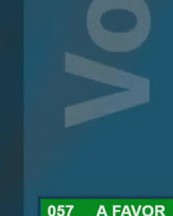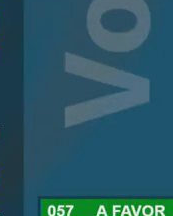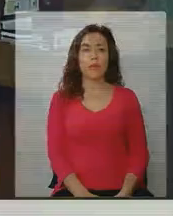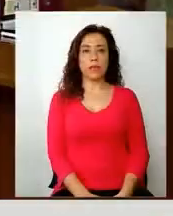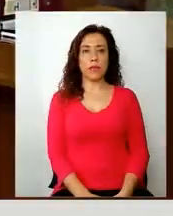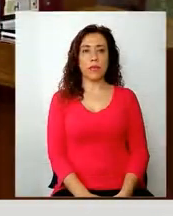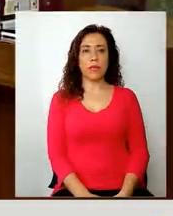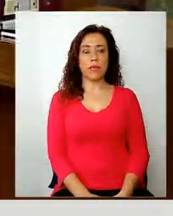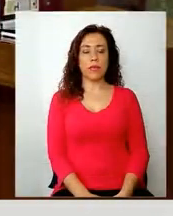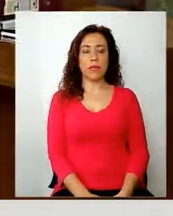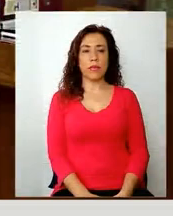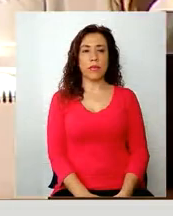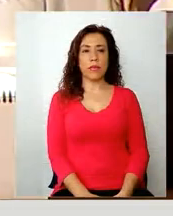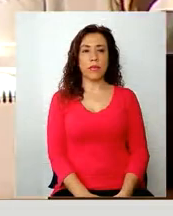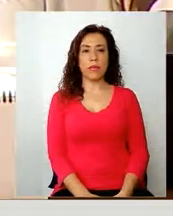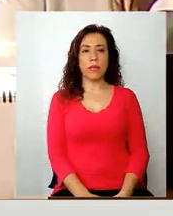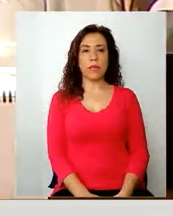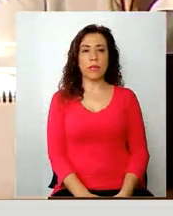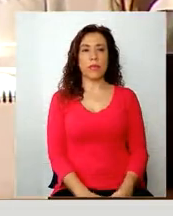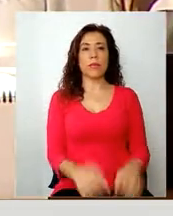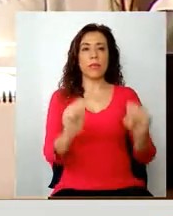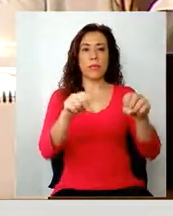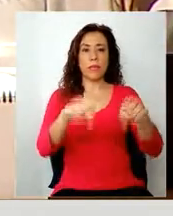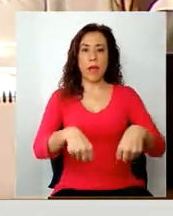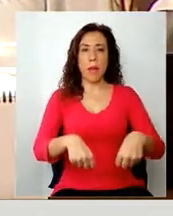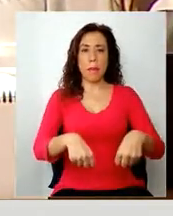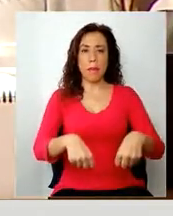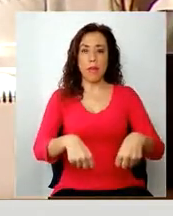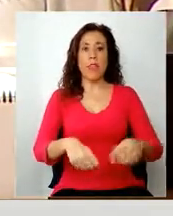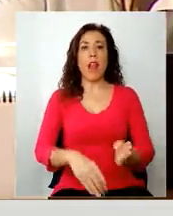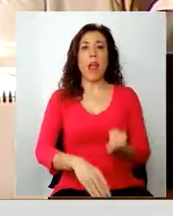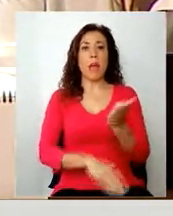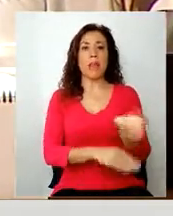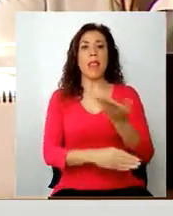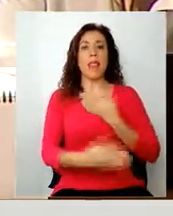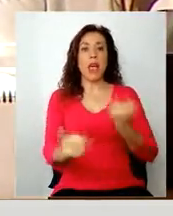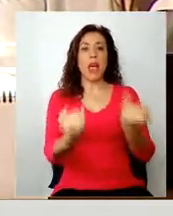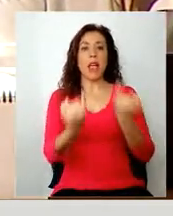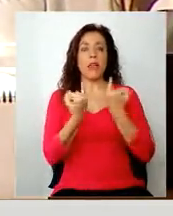aprobados aprobada la solicitud de información